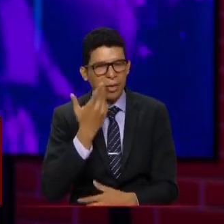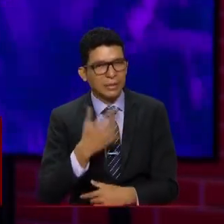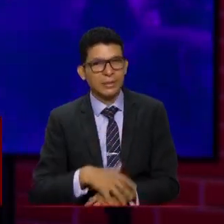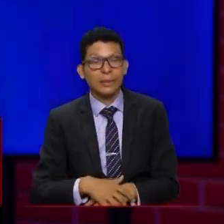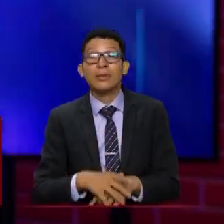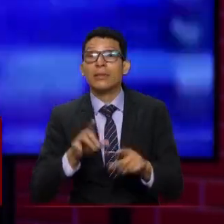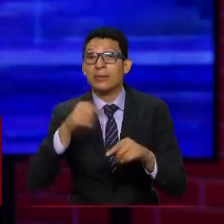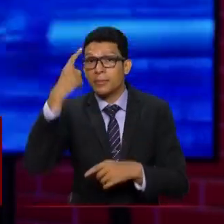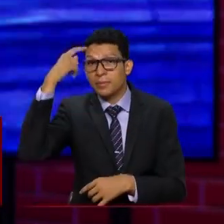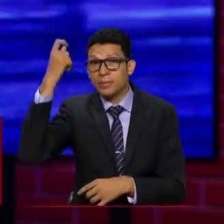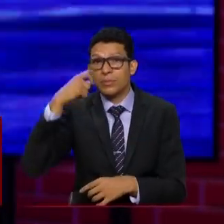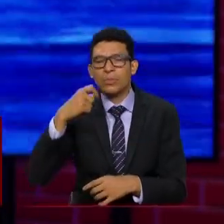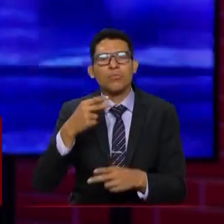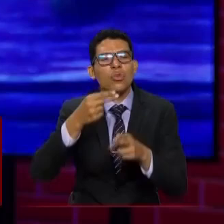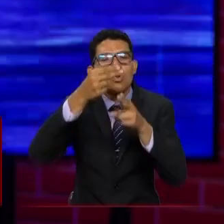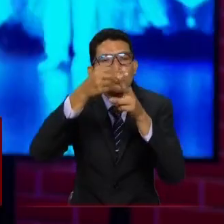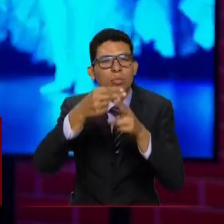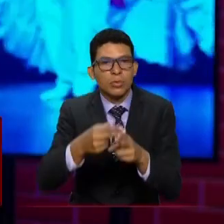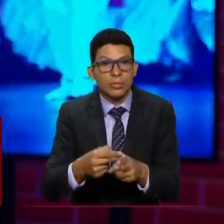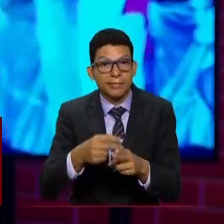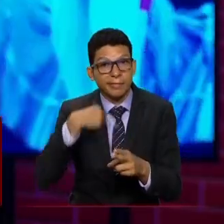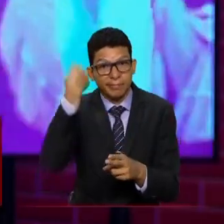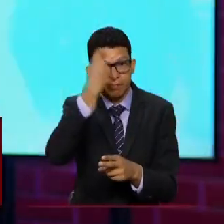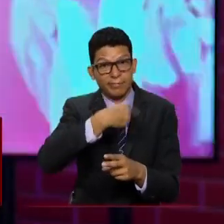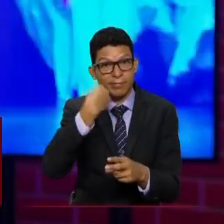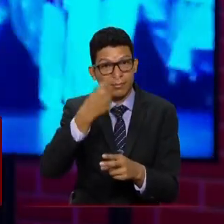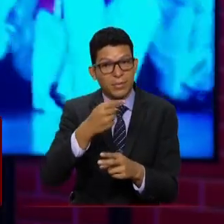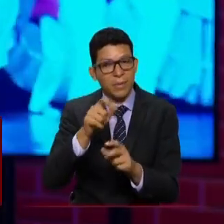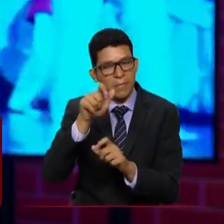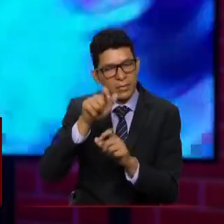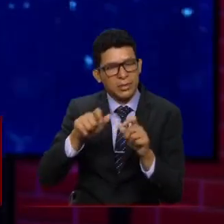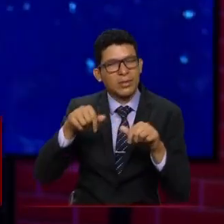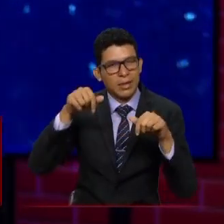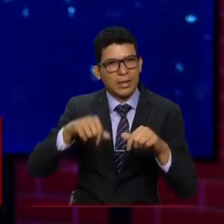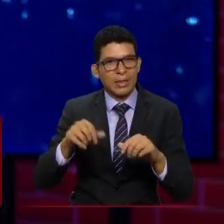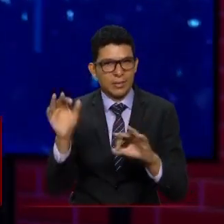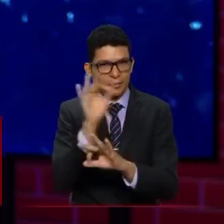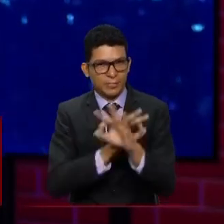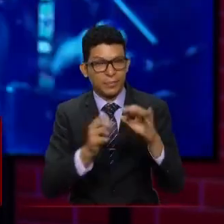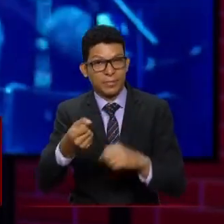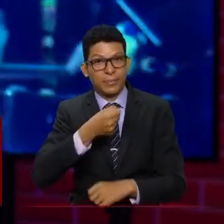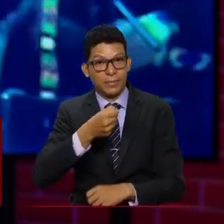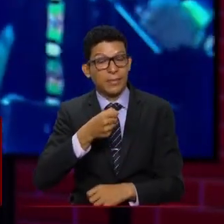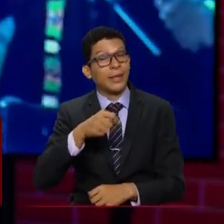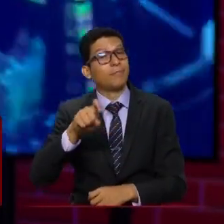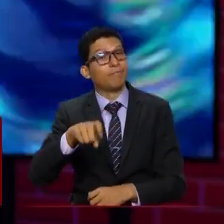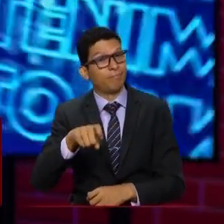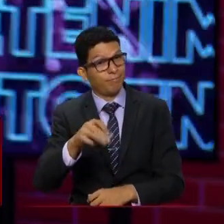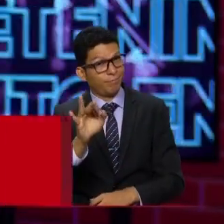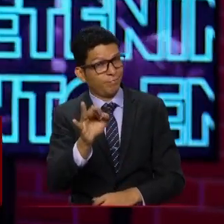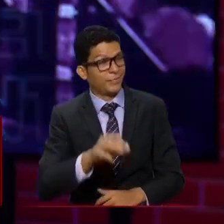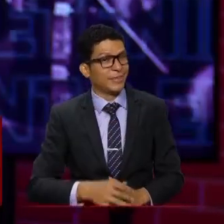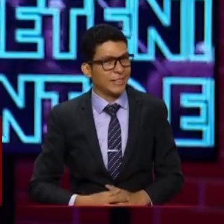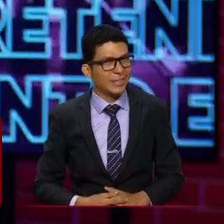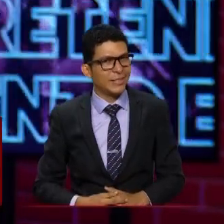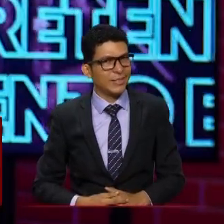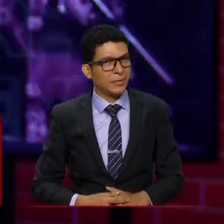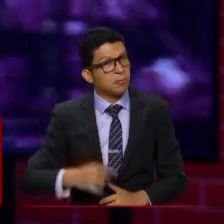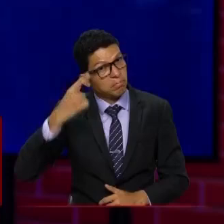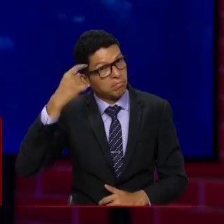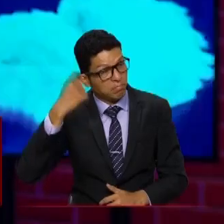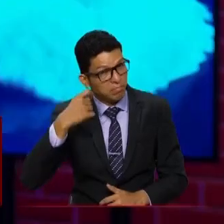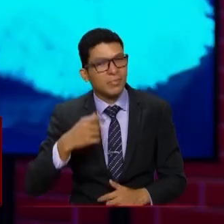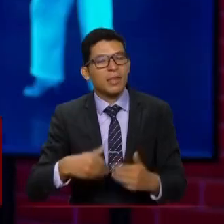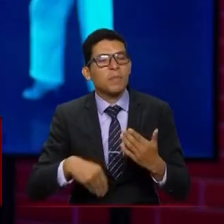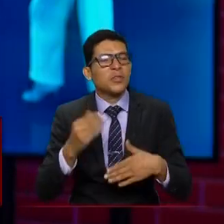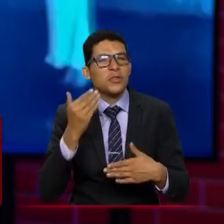tener muy presentes los nombres y rostros de los talentos de Telepacífico Noticias porque los van a necesitar. Todo esto y mucho más a